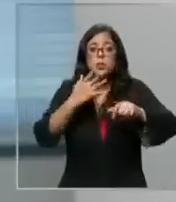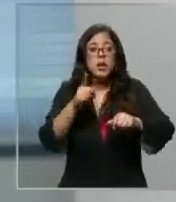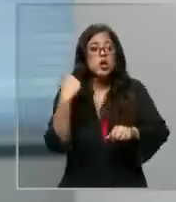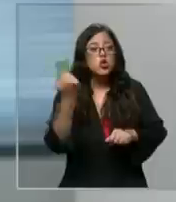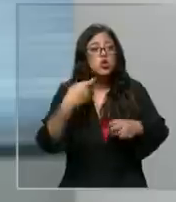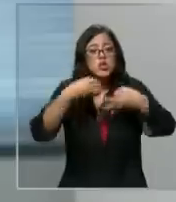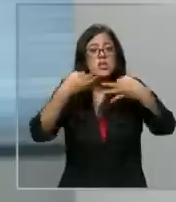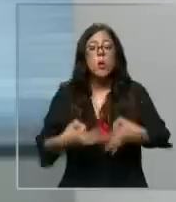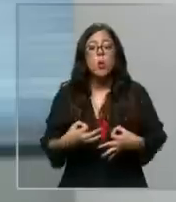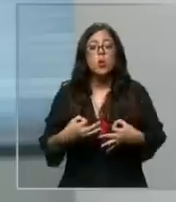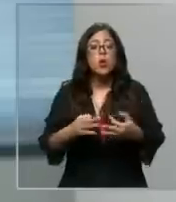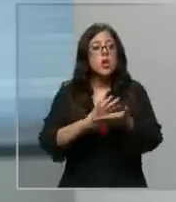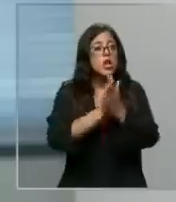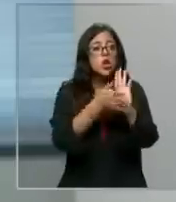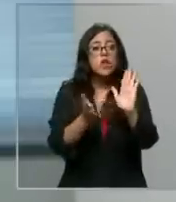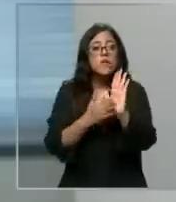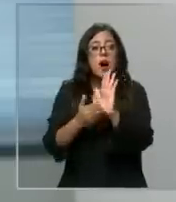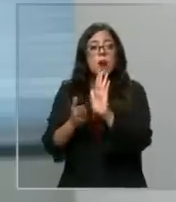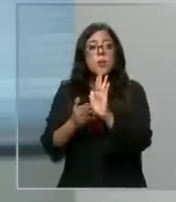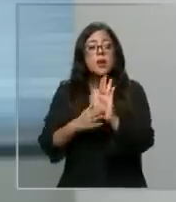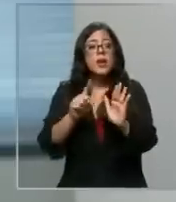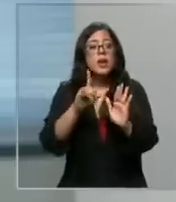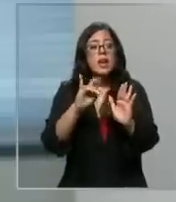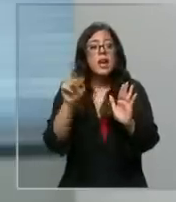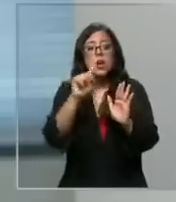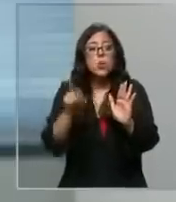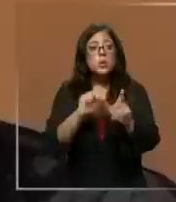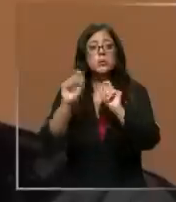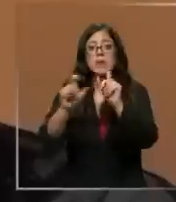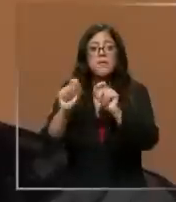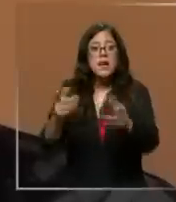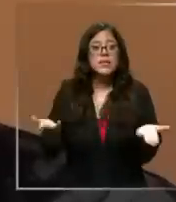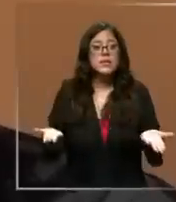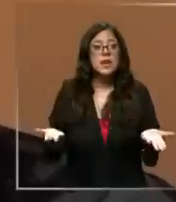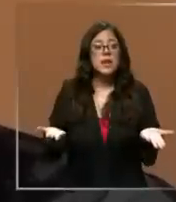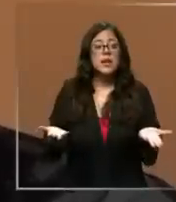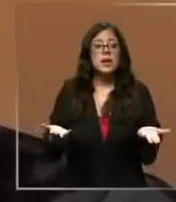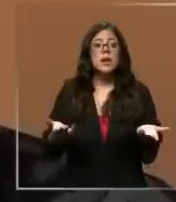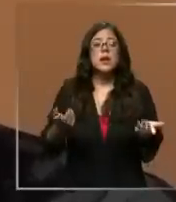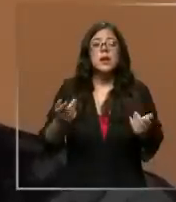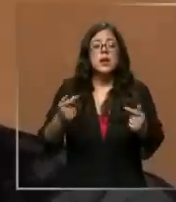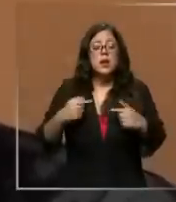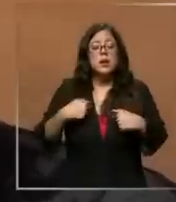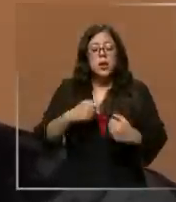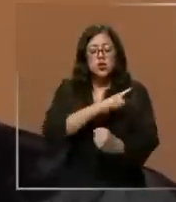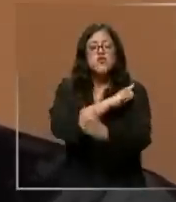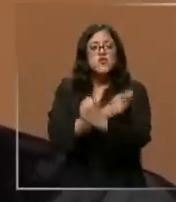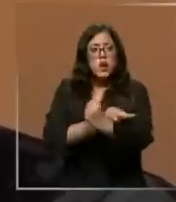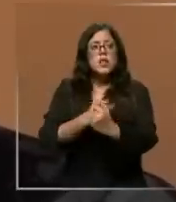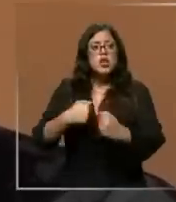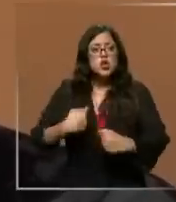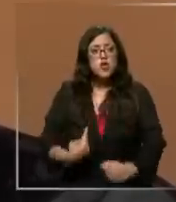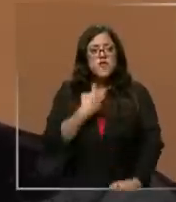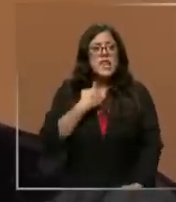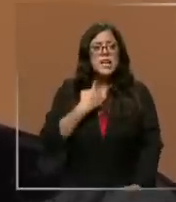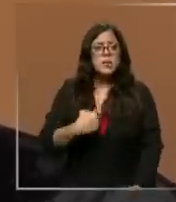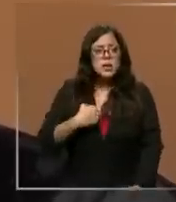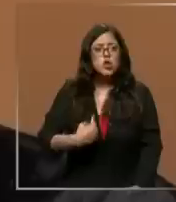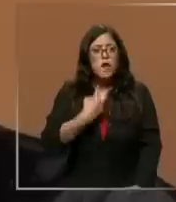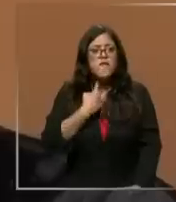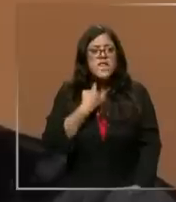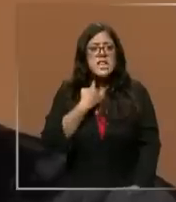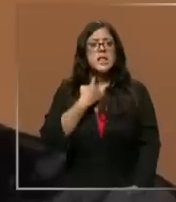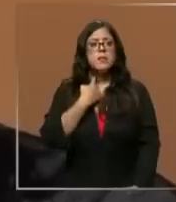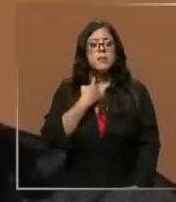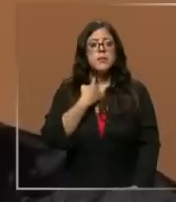convencidos que todos van a demostrar de que Don Luis actual legítima defensa uno tiene que ser fuerte y decir yo fui la víctima yo